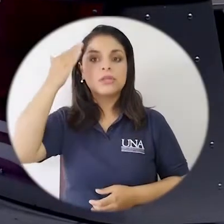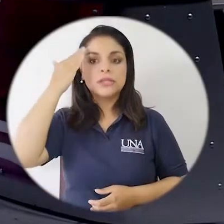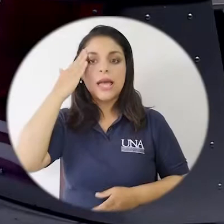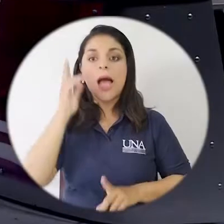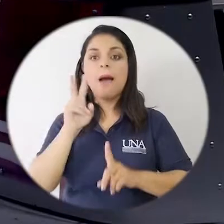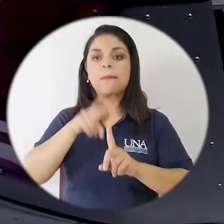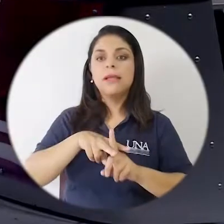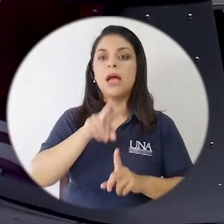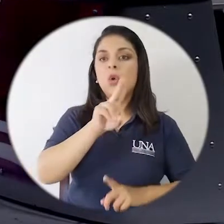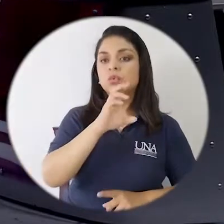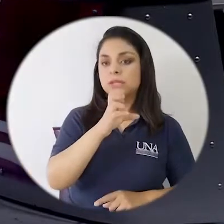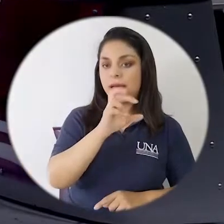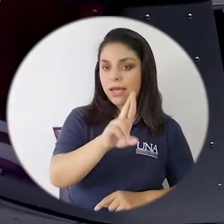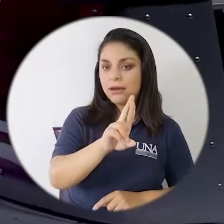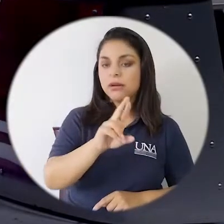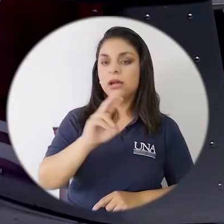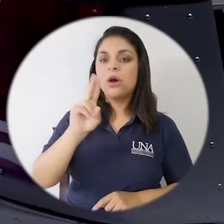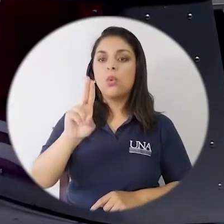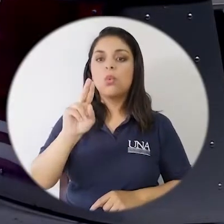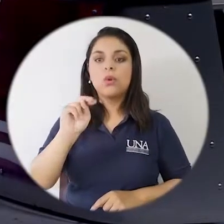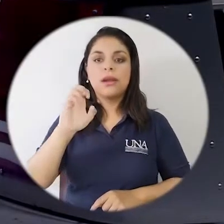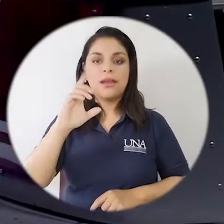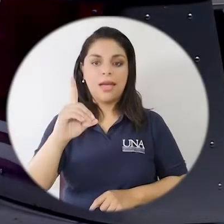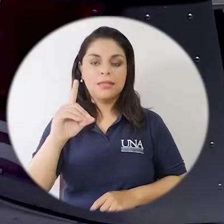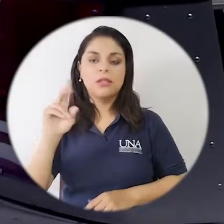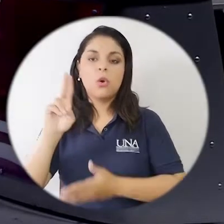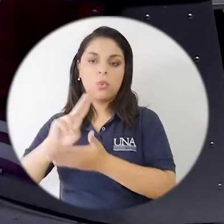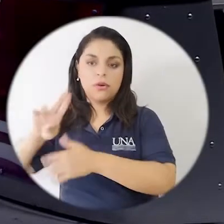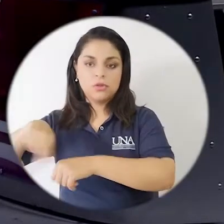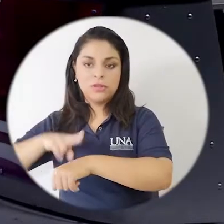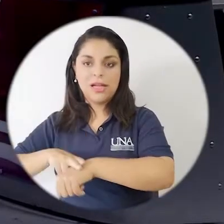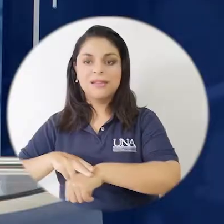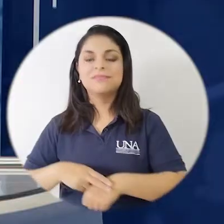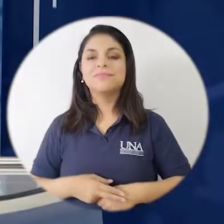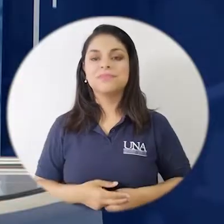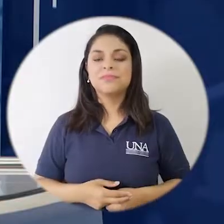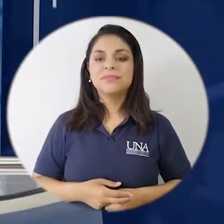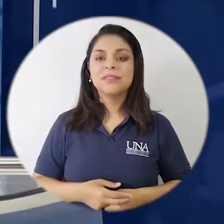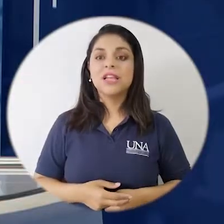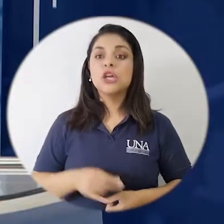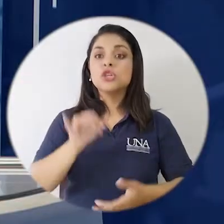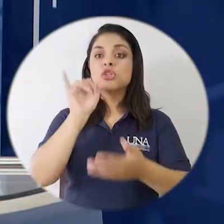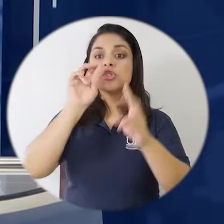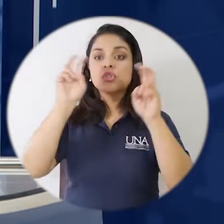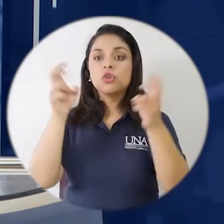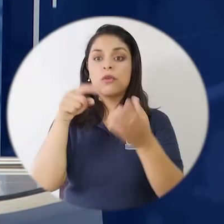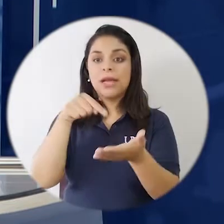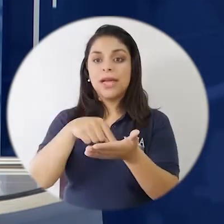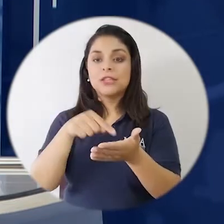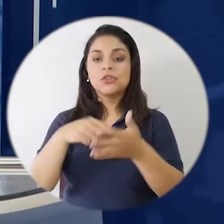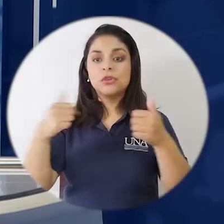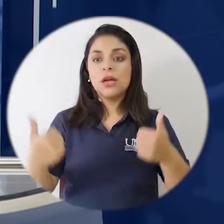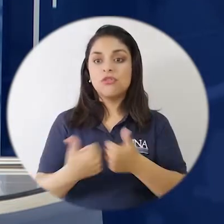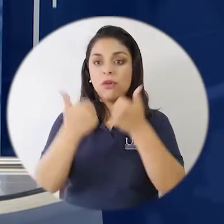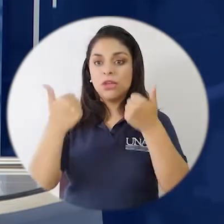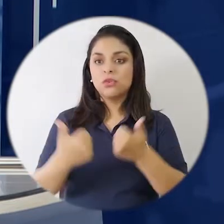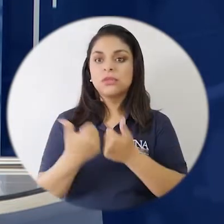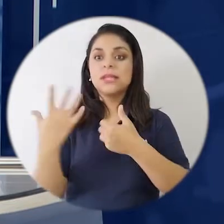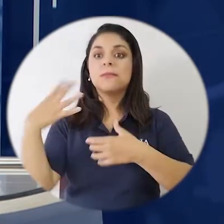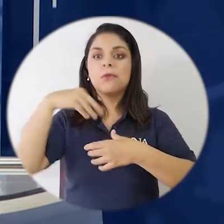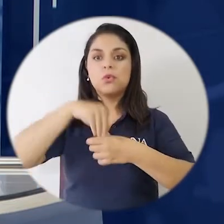en la UNED y en la UCR. Entonces es muy bueno para ese lado. Sobre ese tema, precisamente de estos retos que involucra el regreso